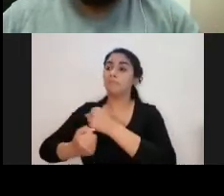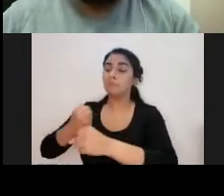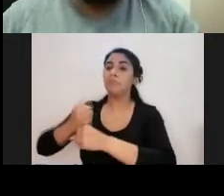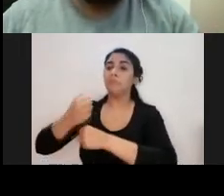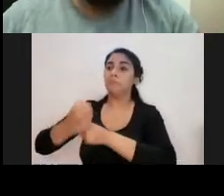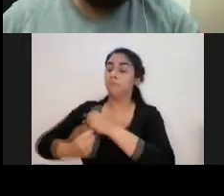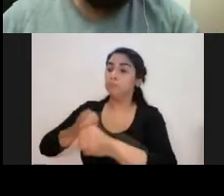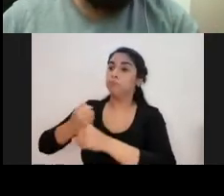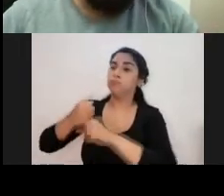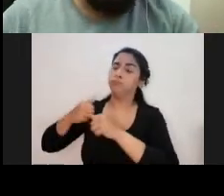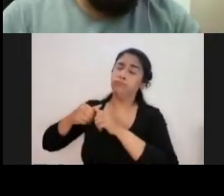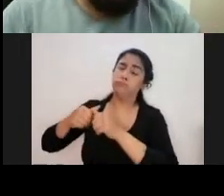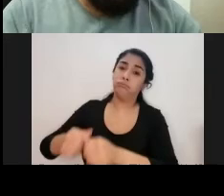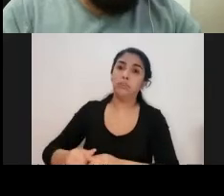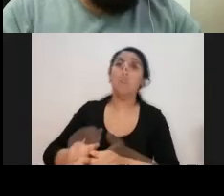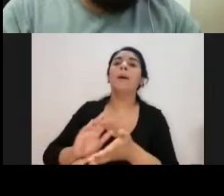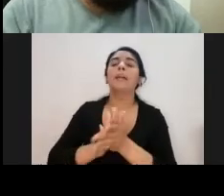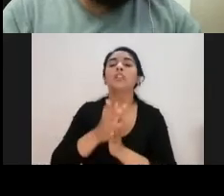población vacunada.